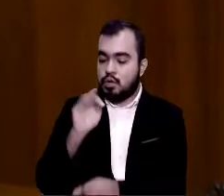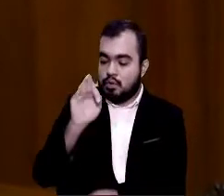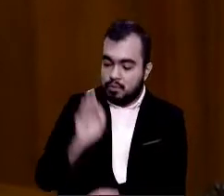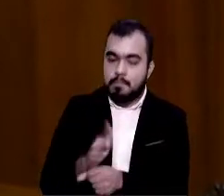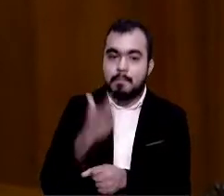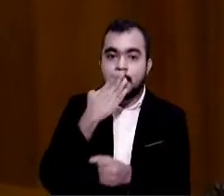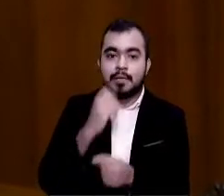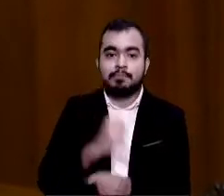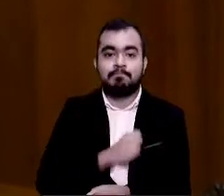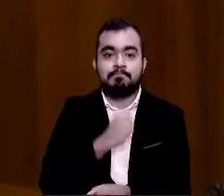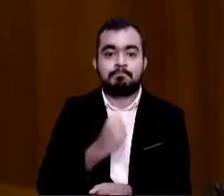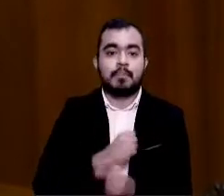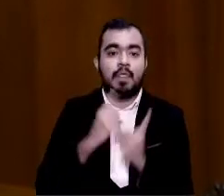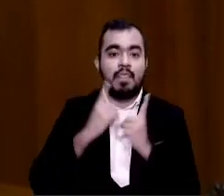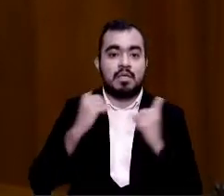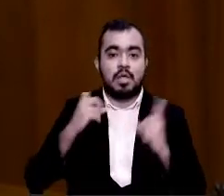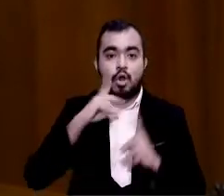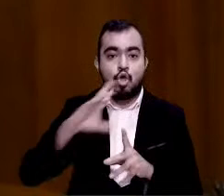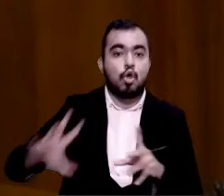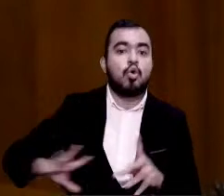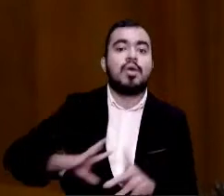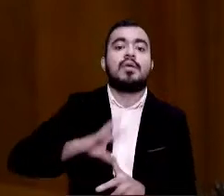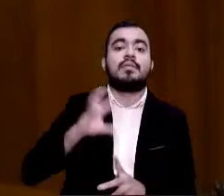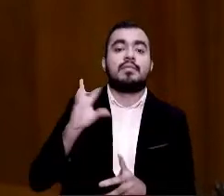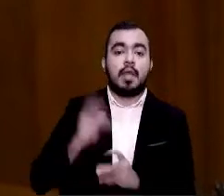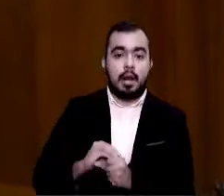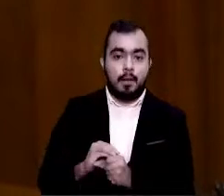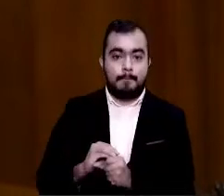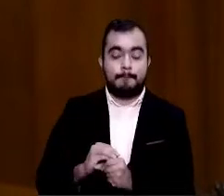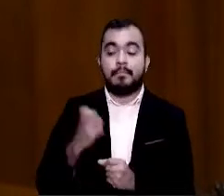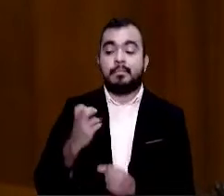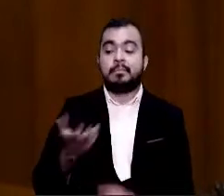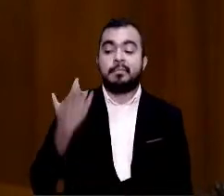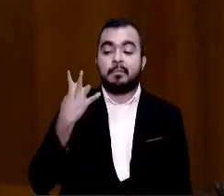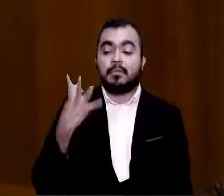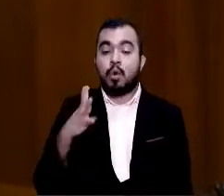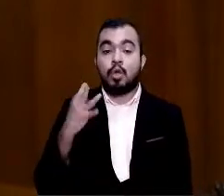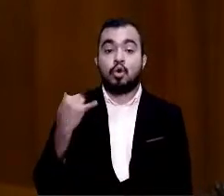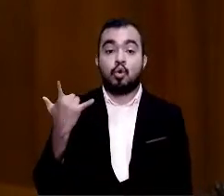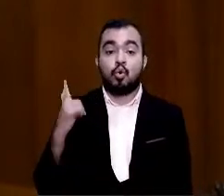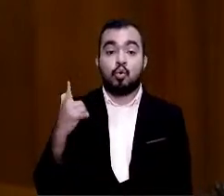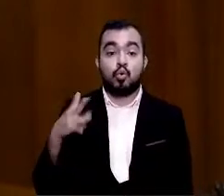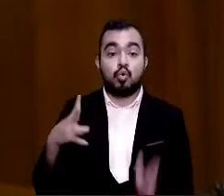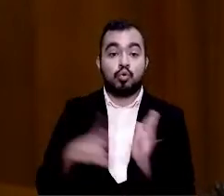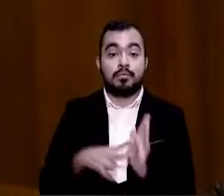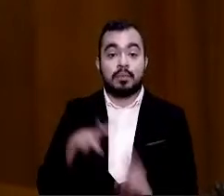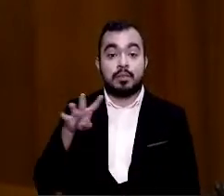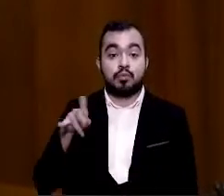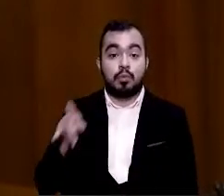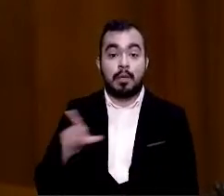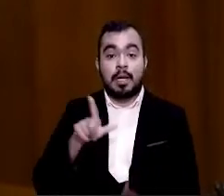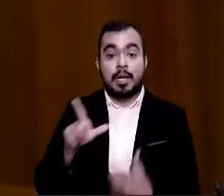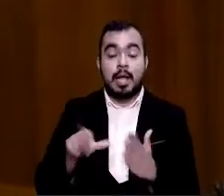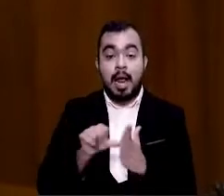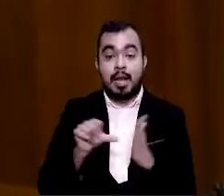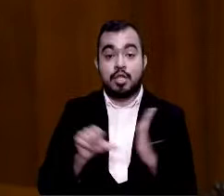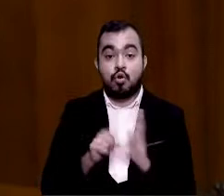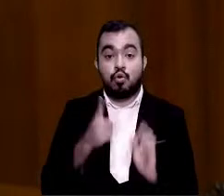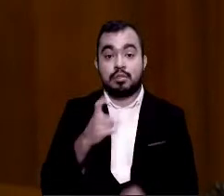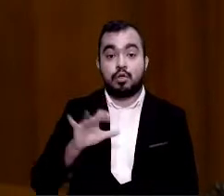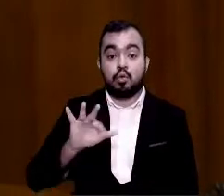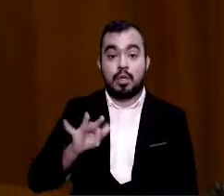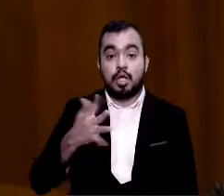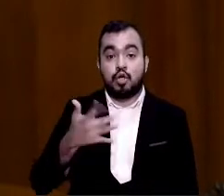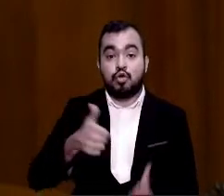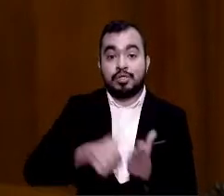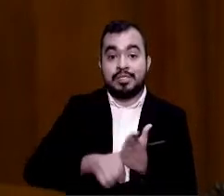desarrollo integral. En este mismo sentido, el 4 de julio del 2019 se reformó el artículo 148 del Código